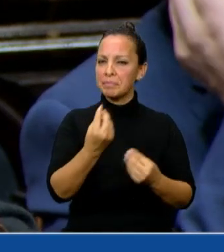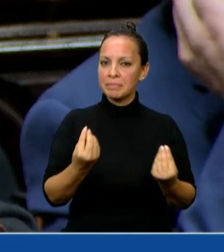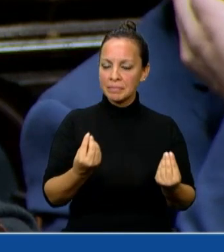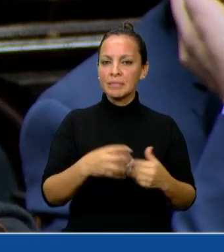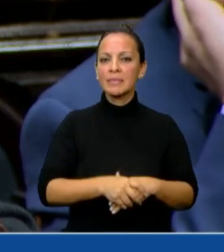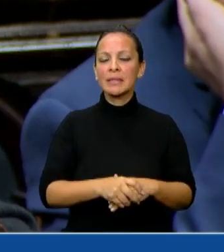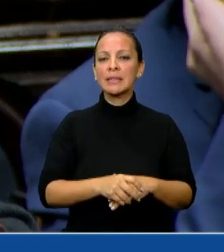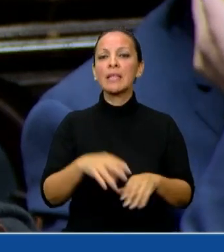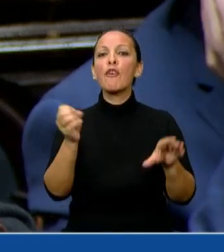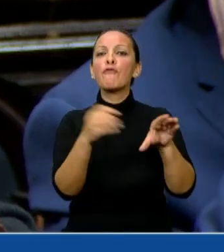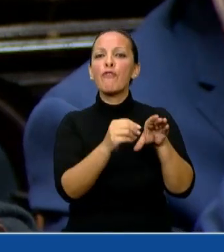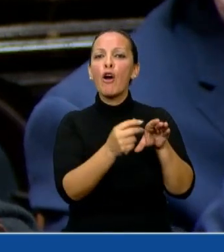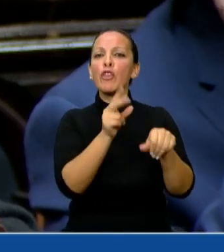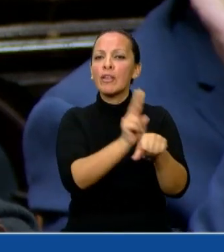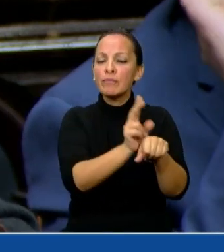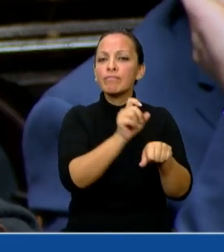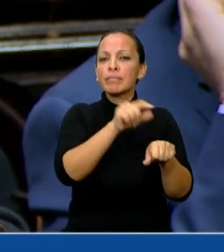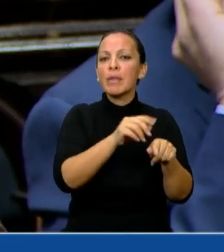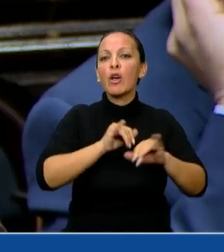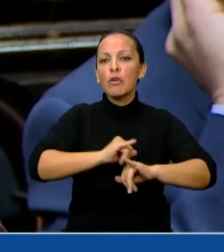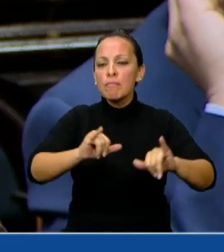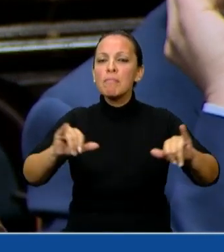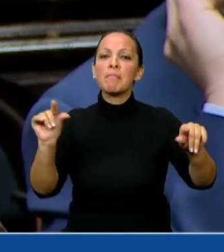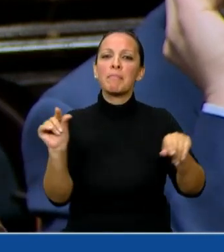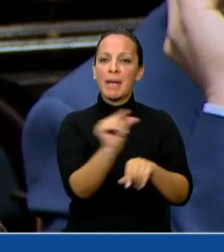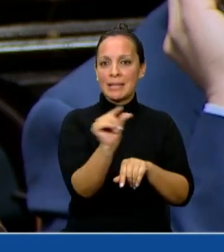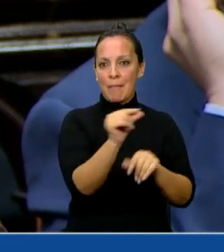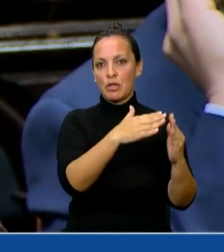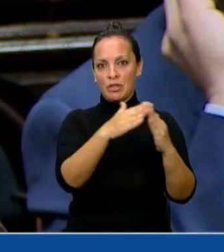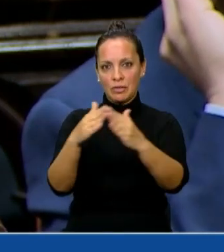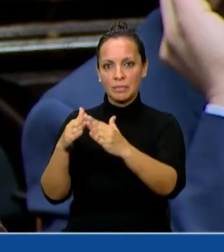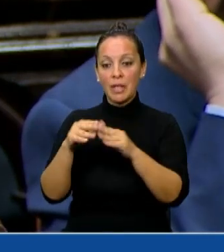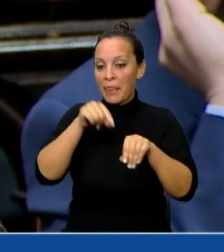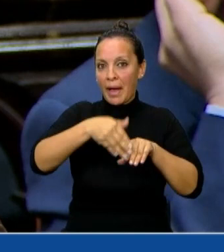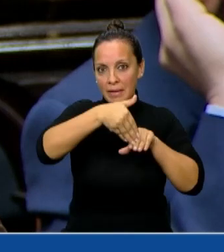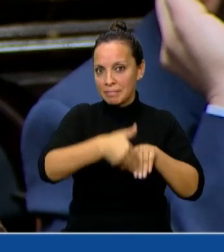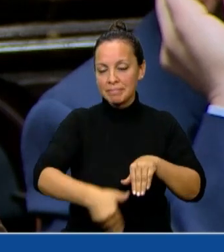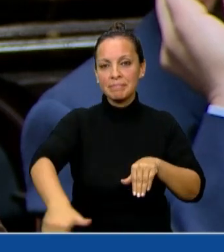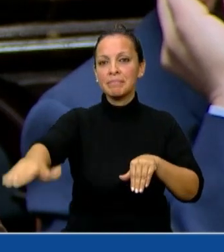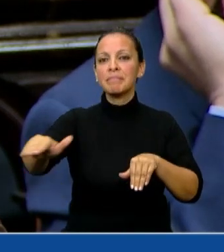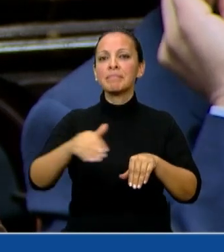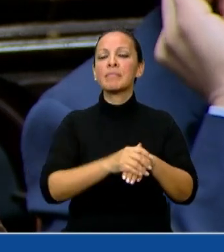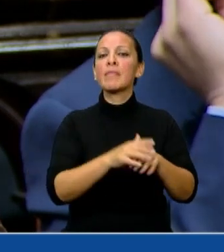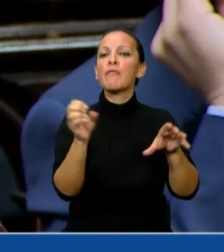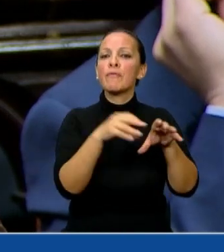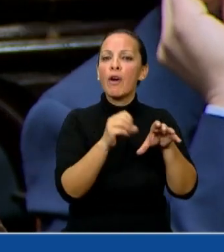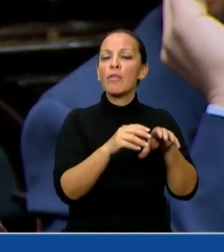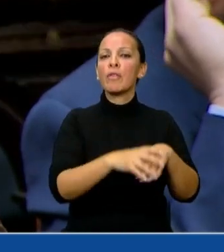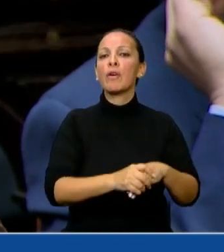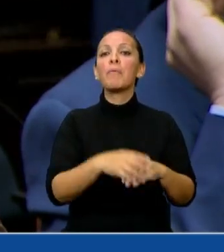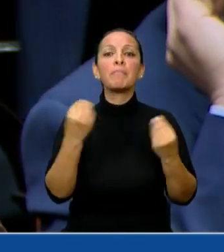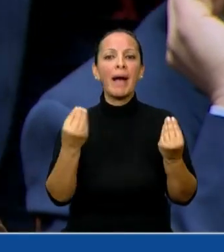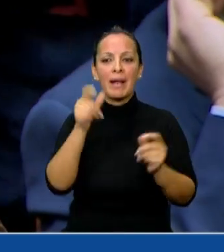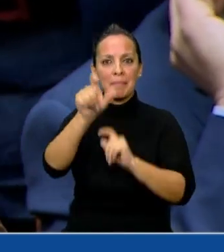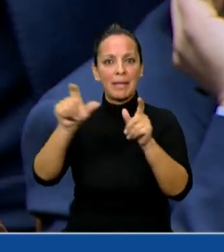del Fondo Fiduciario de Compensación y Promoción Hipotecario, de aquí en adelante, Fondo Fiduciario, a los